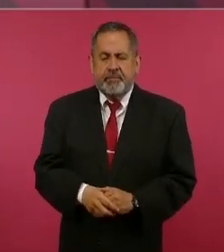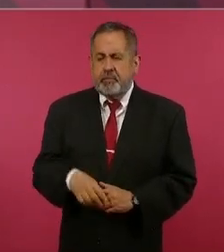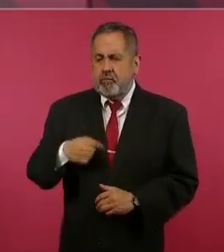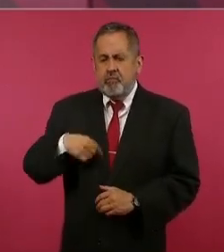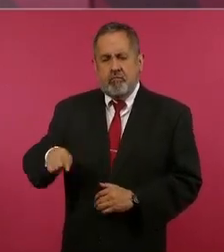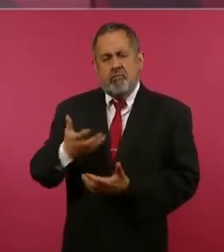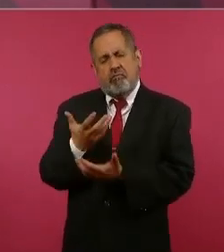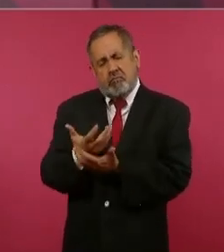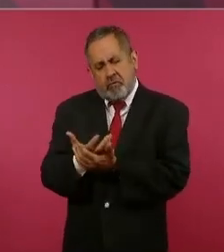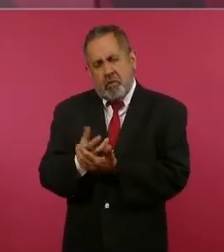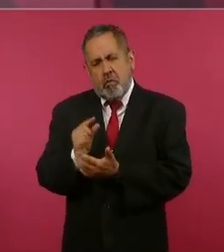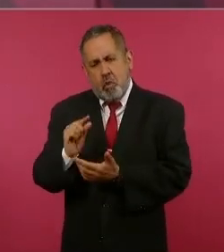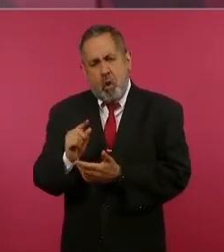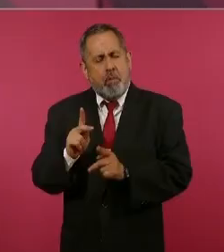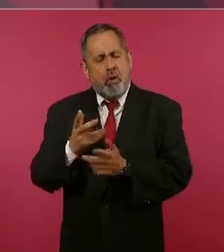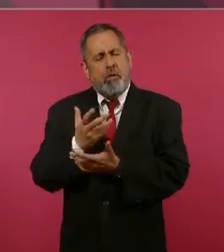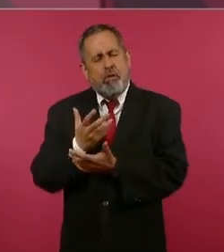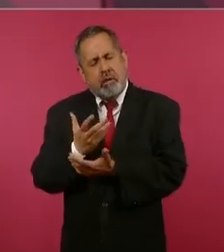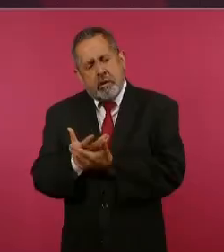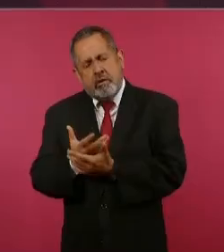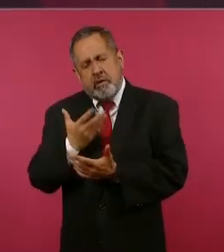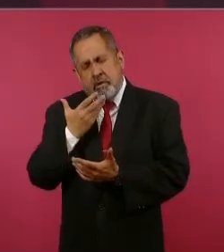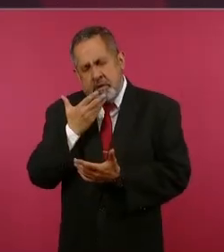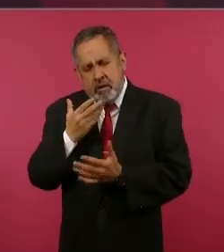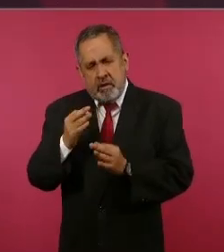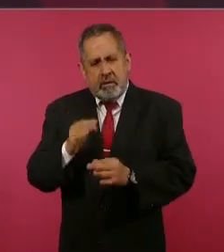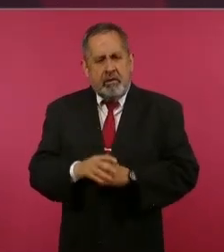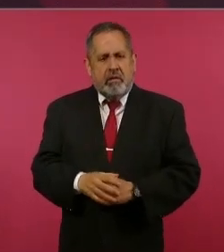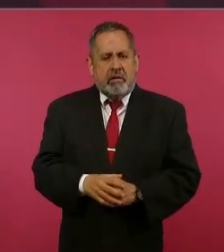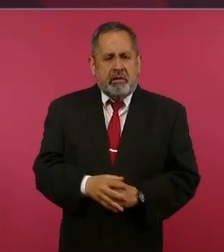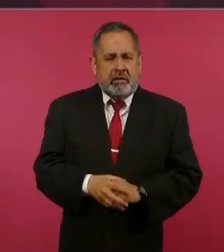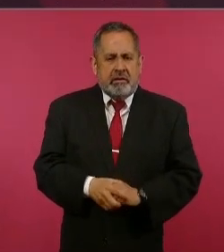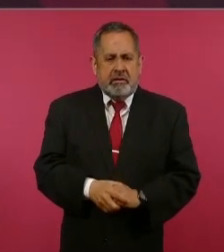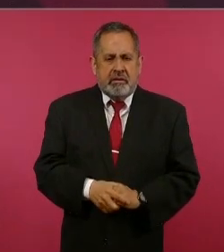descanso poco, pero bien, duermo